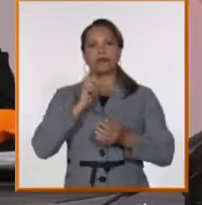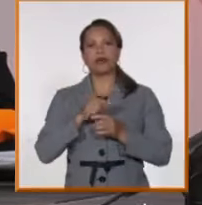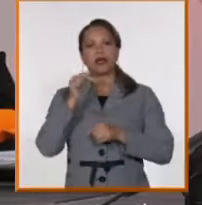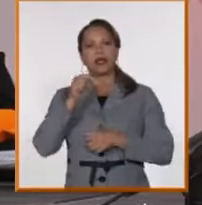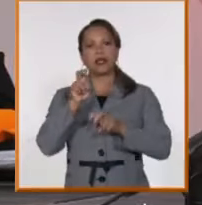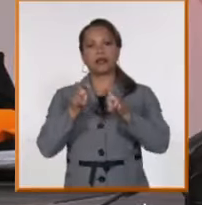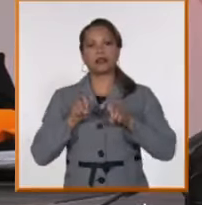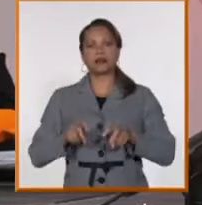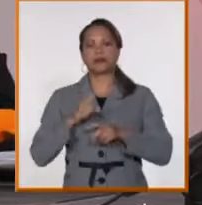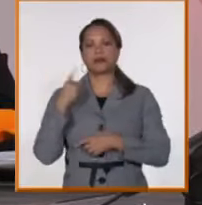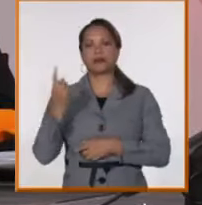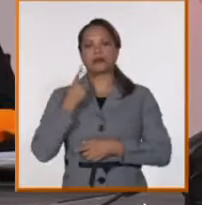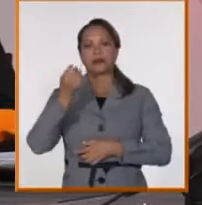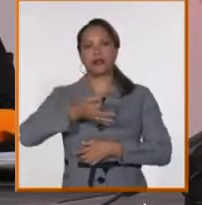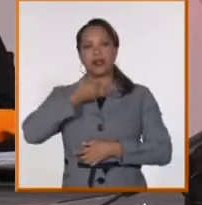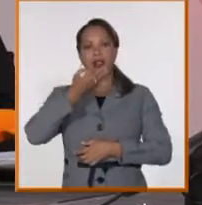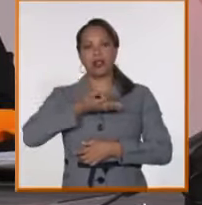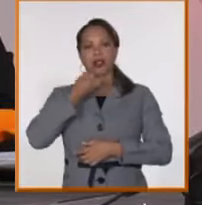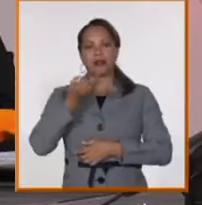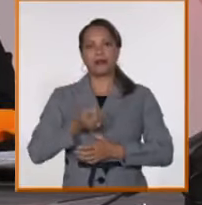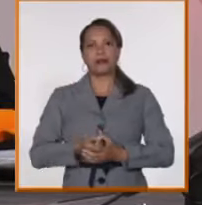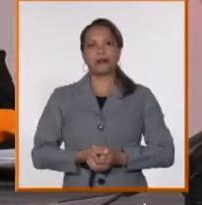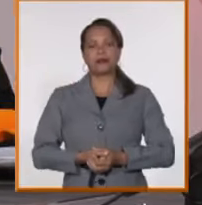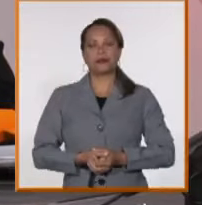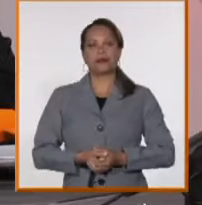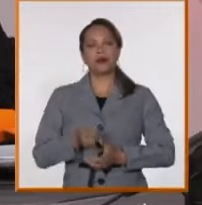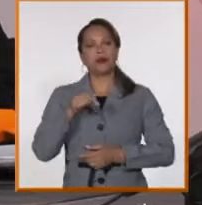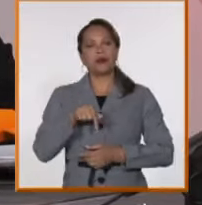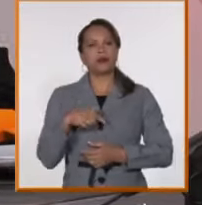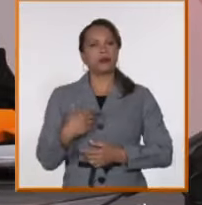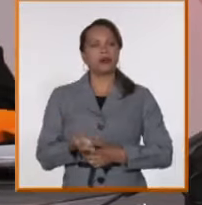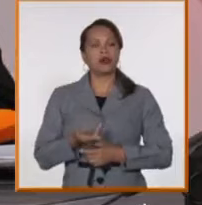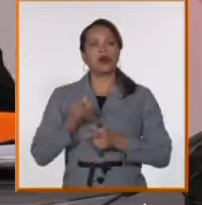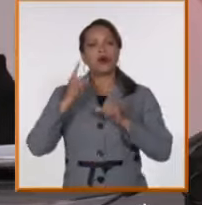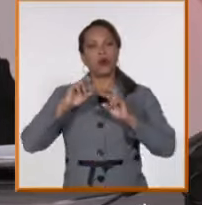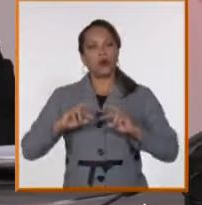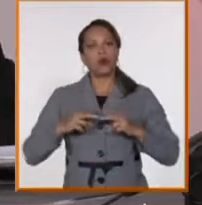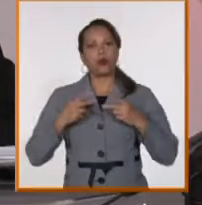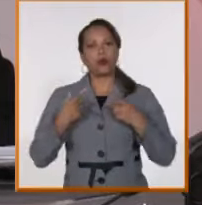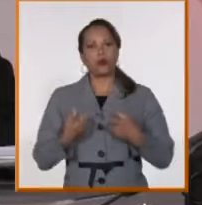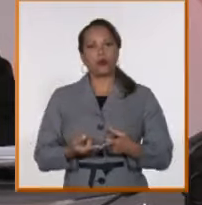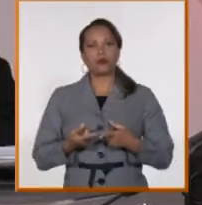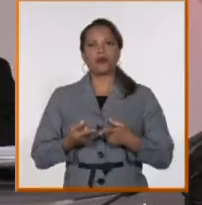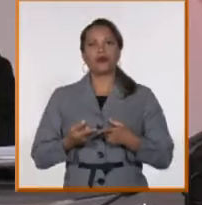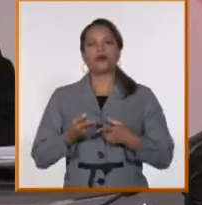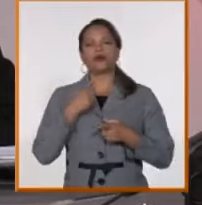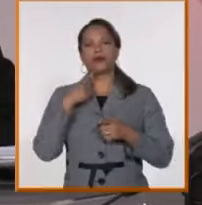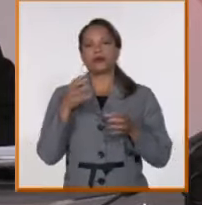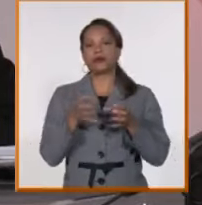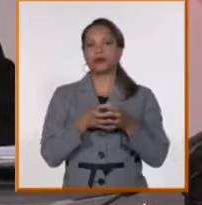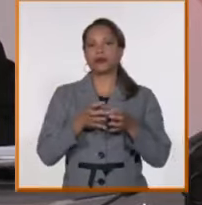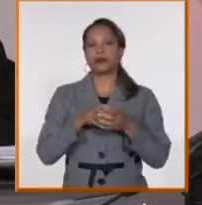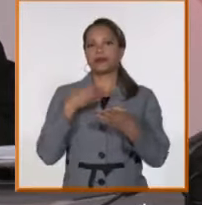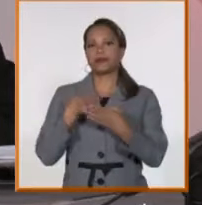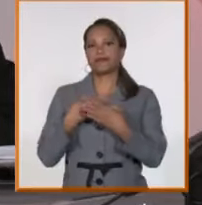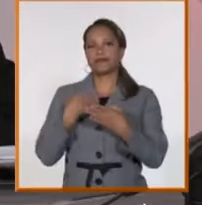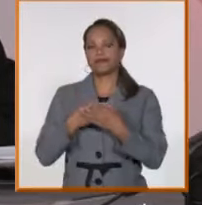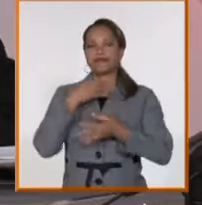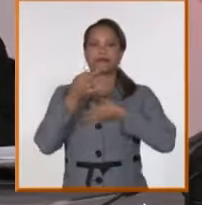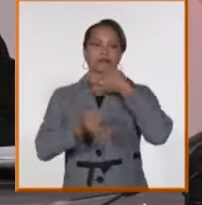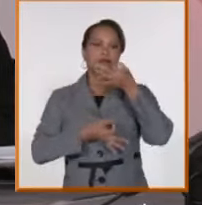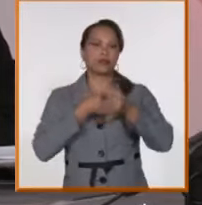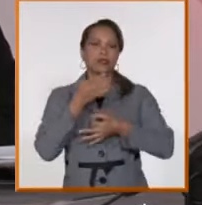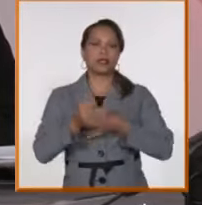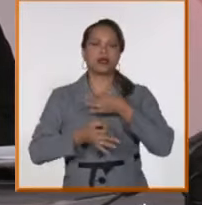Nacional del poder popular hoy traemos otro de sus grupos empresariales para acercarnos a la realidad y los